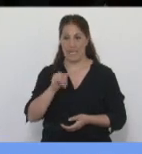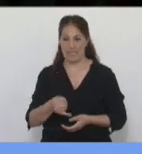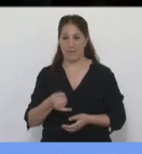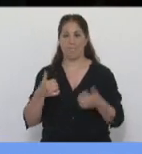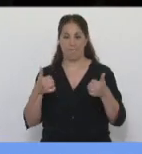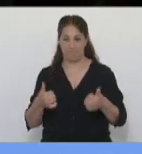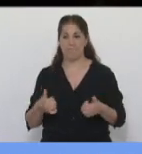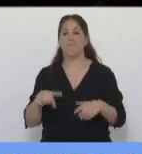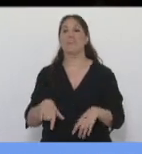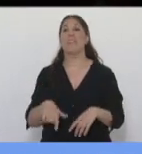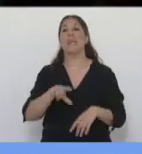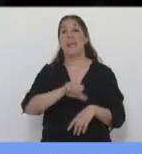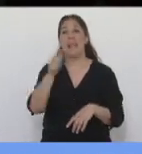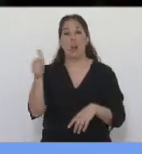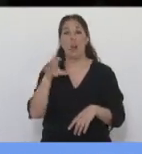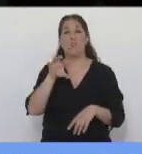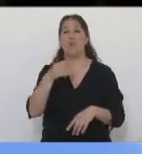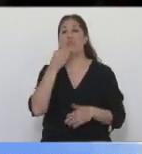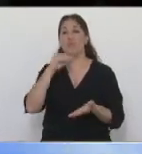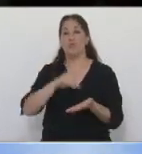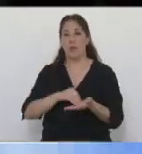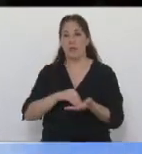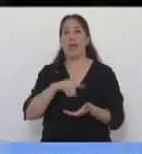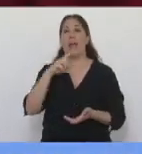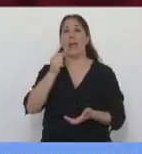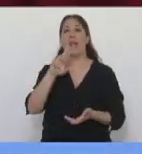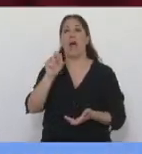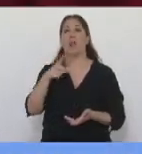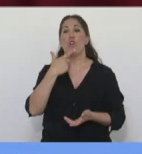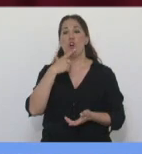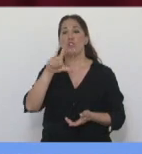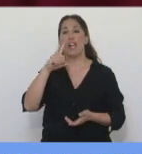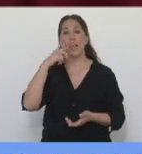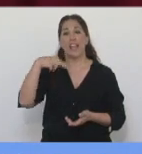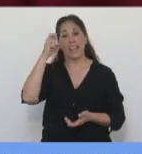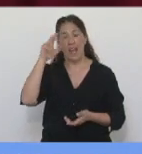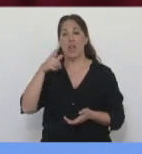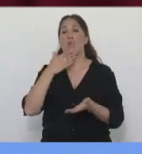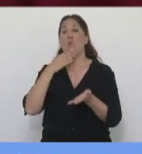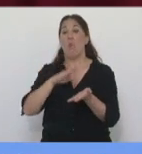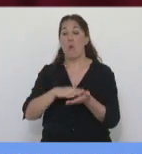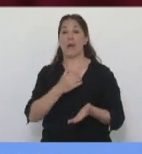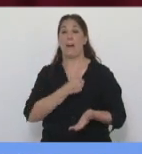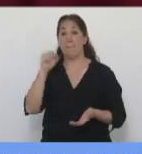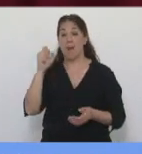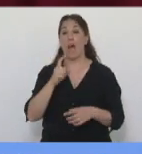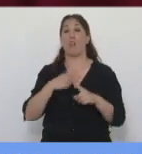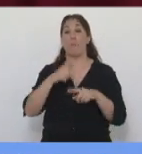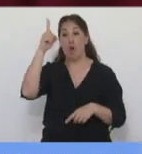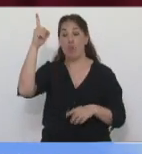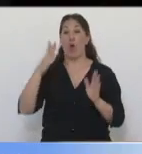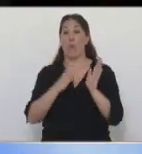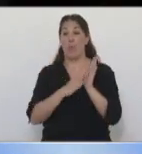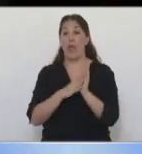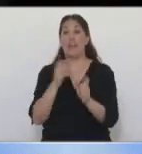señor senador electo por la provincia de chubut carlos alberto linares juráis a la patria por dios y estos santos evangelios